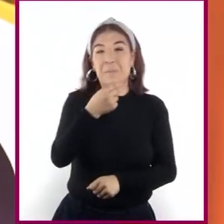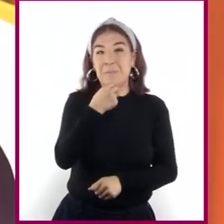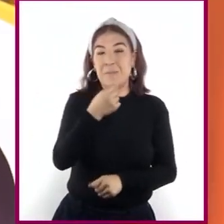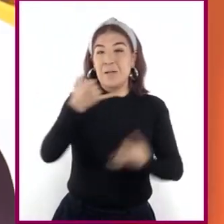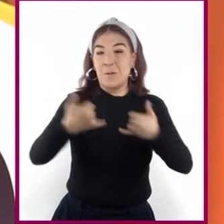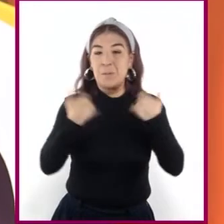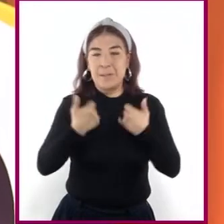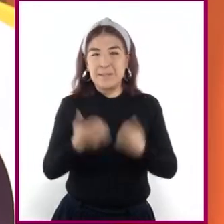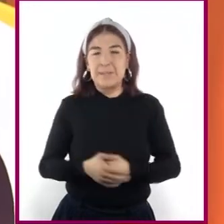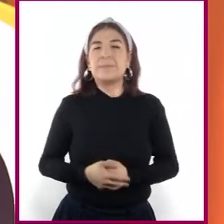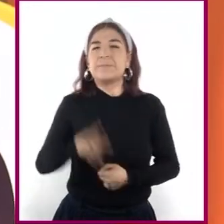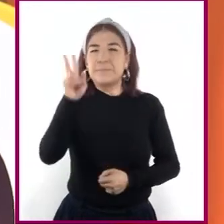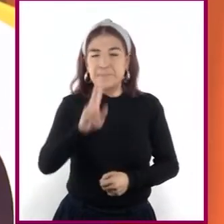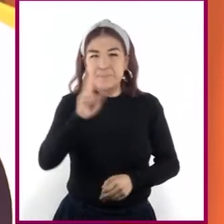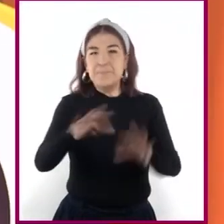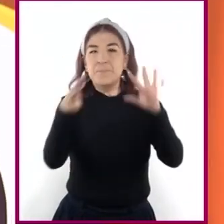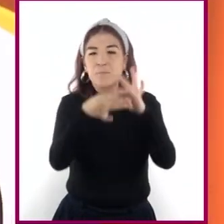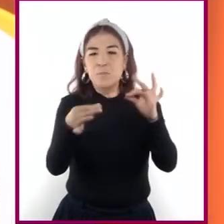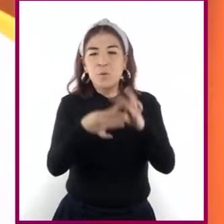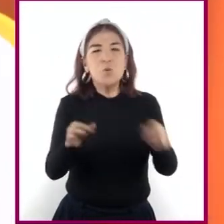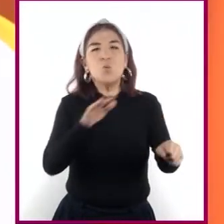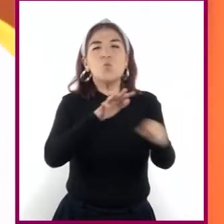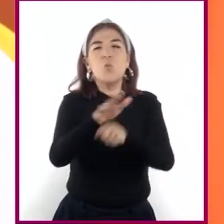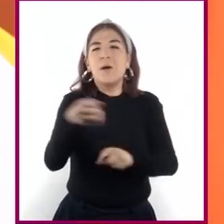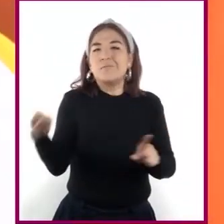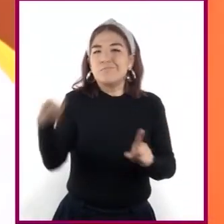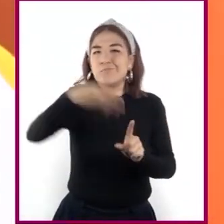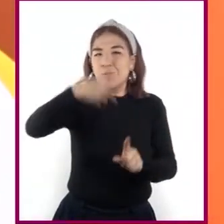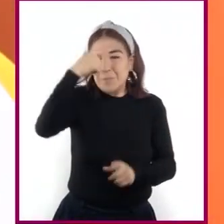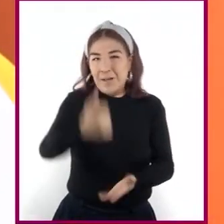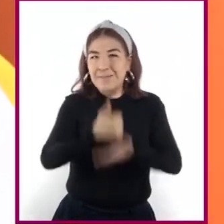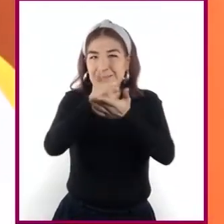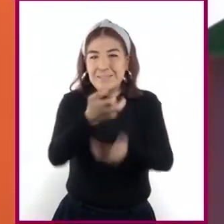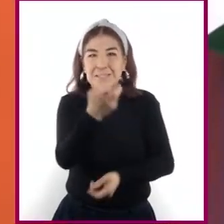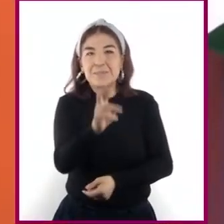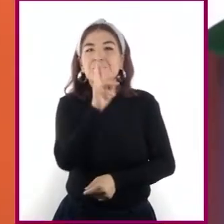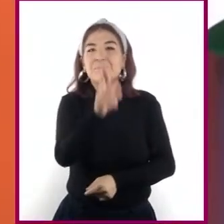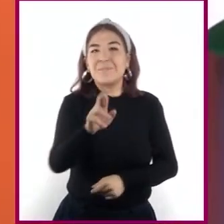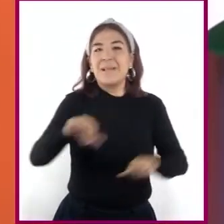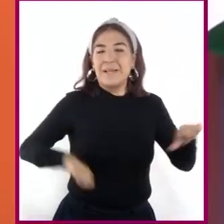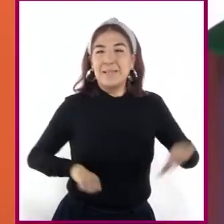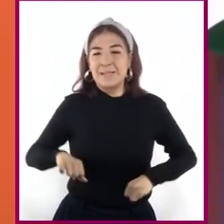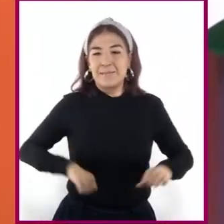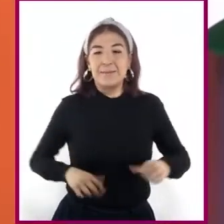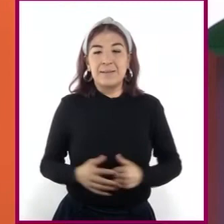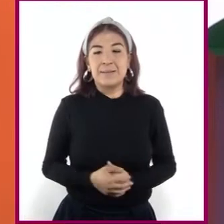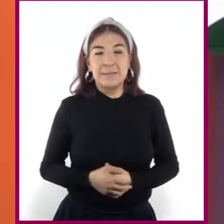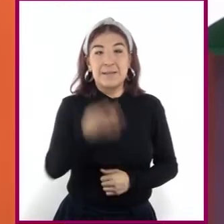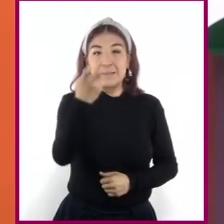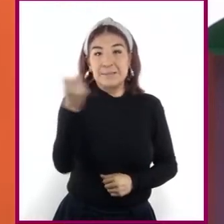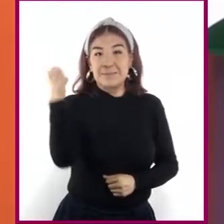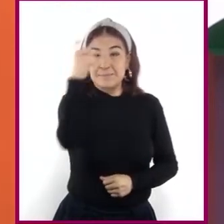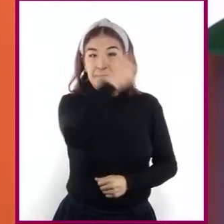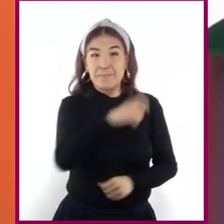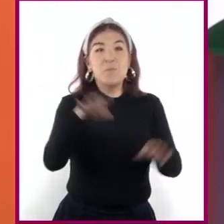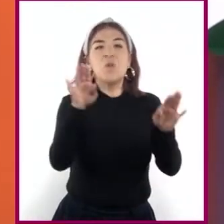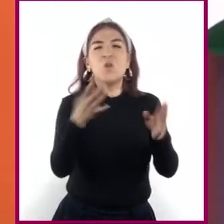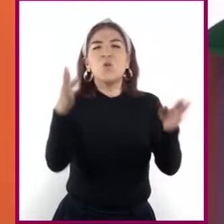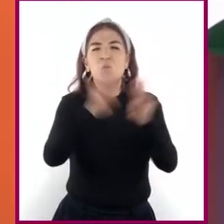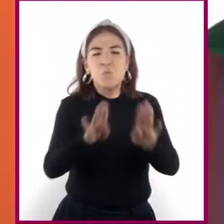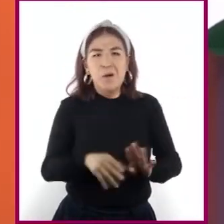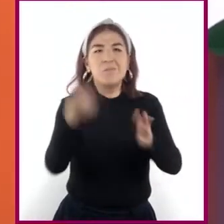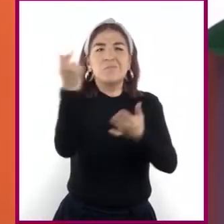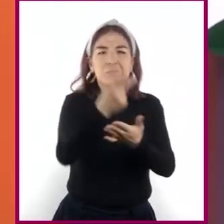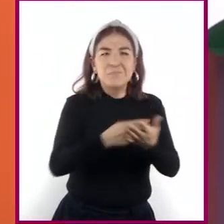maestra. ¿Nos podría indicar cuál sería la pista para desarrollar este reto? Las dificultades para plantear y resolver